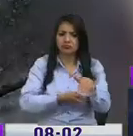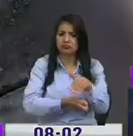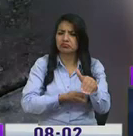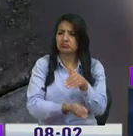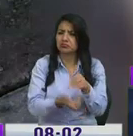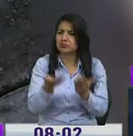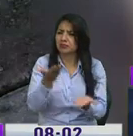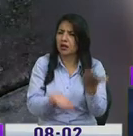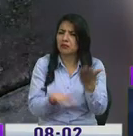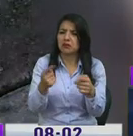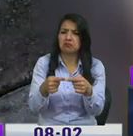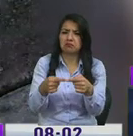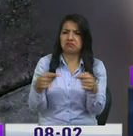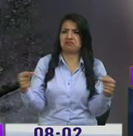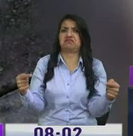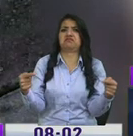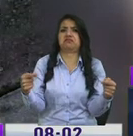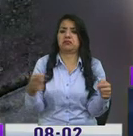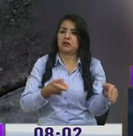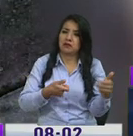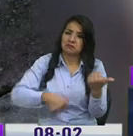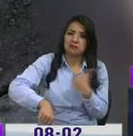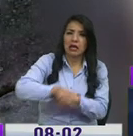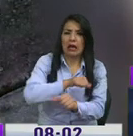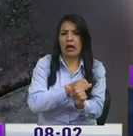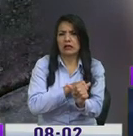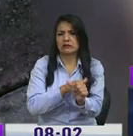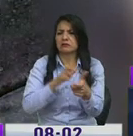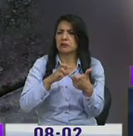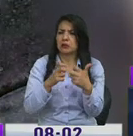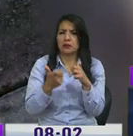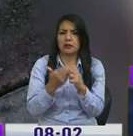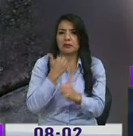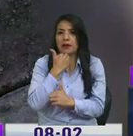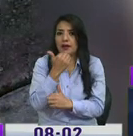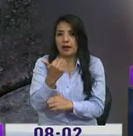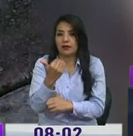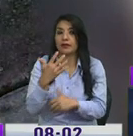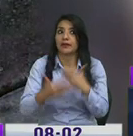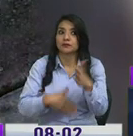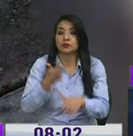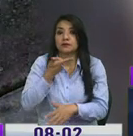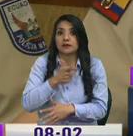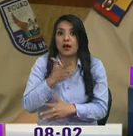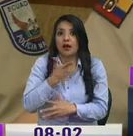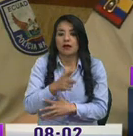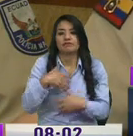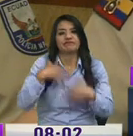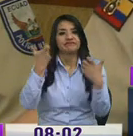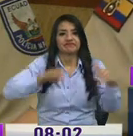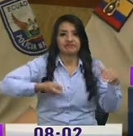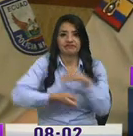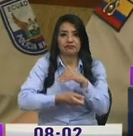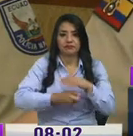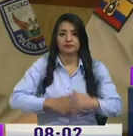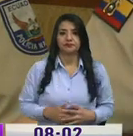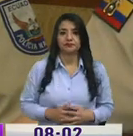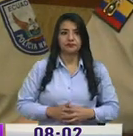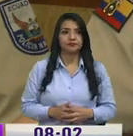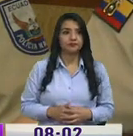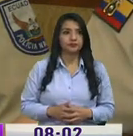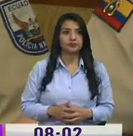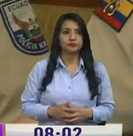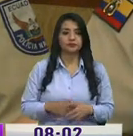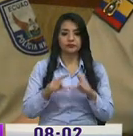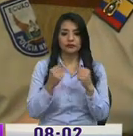hubo otros ingredientes como venganza, rencilla, que afloraron al calor de los tragos. Son personas que se asocian para